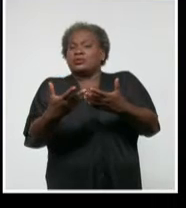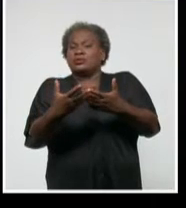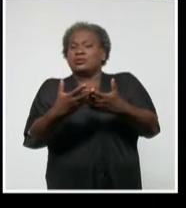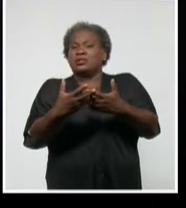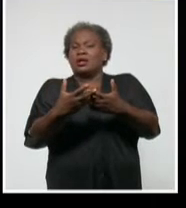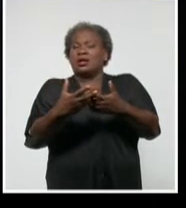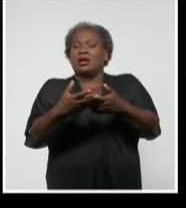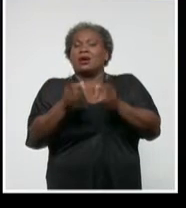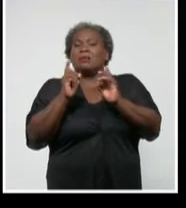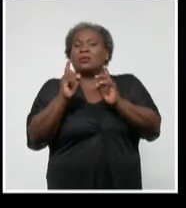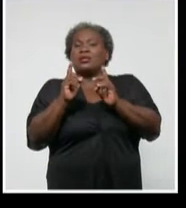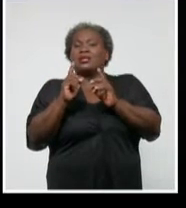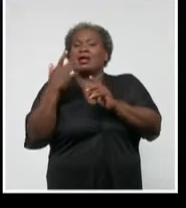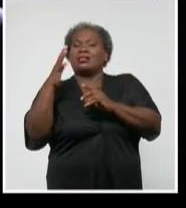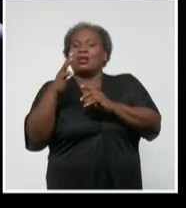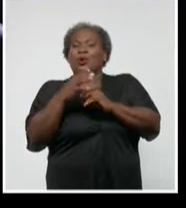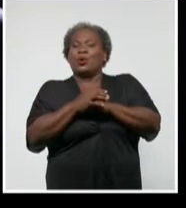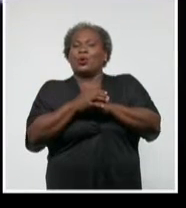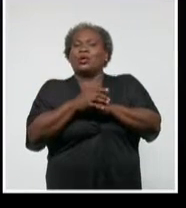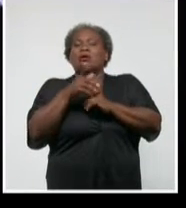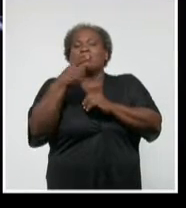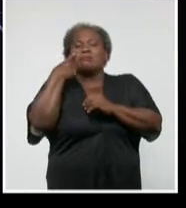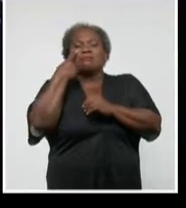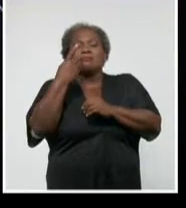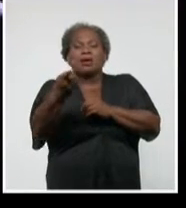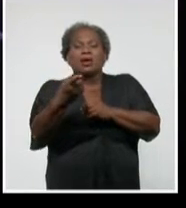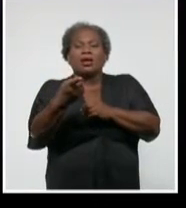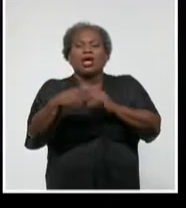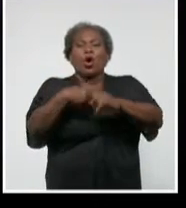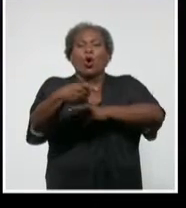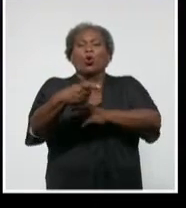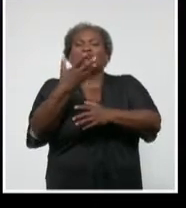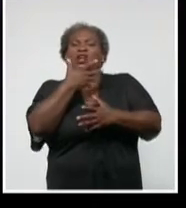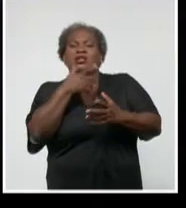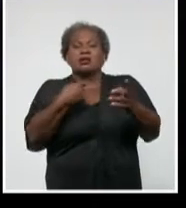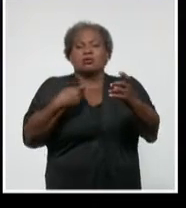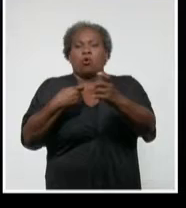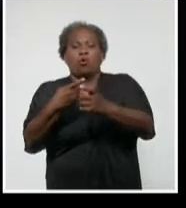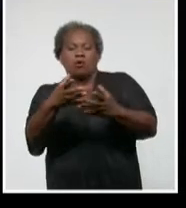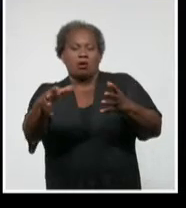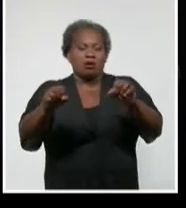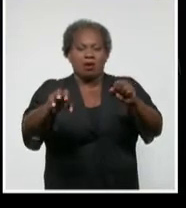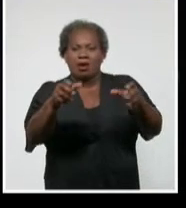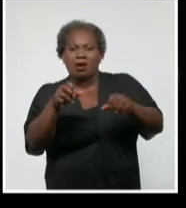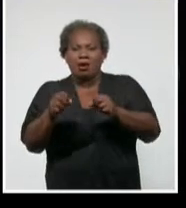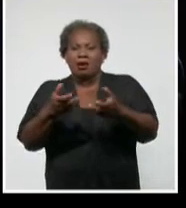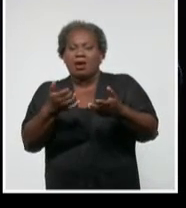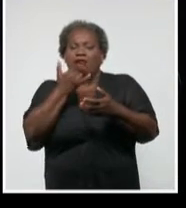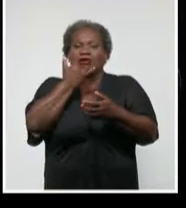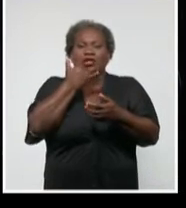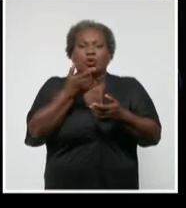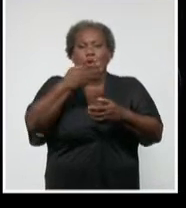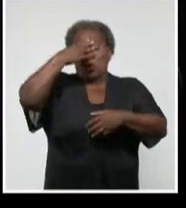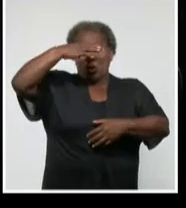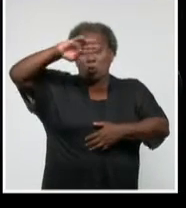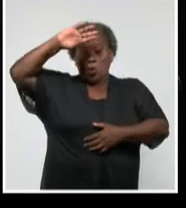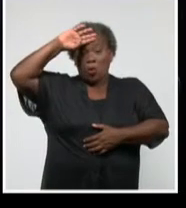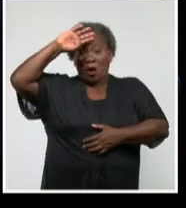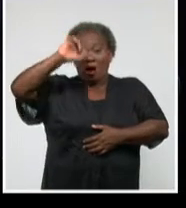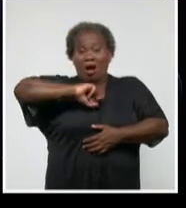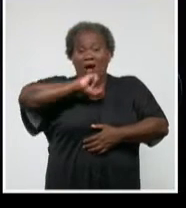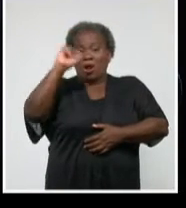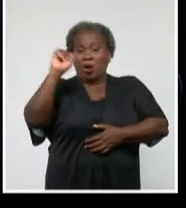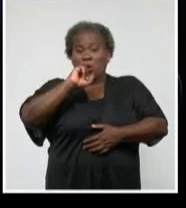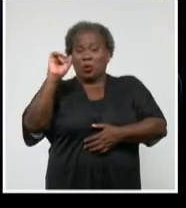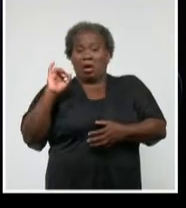política exterior de Estados Unidos identificar contra quién combatir. A partir de que Cuba ha logrado su plena